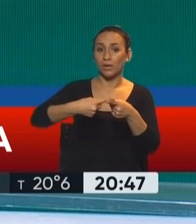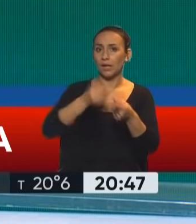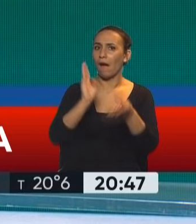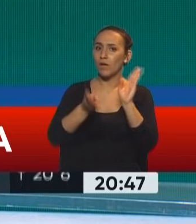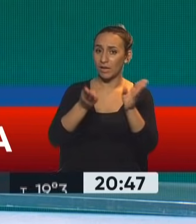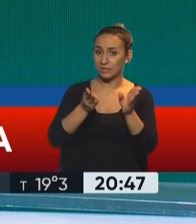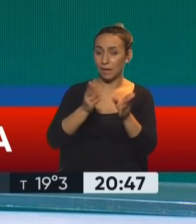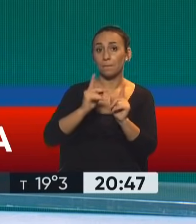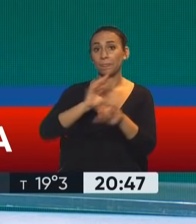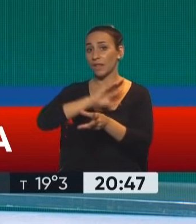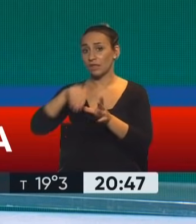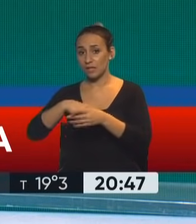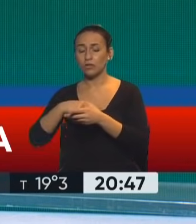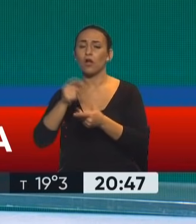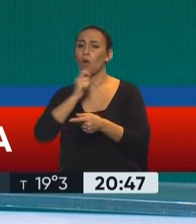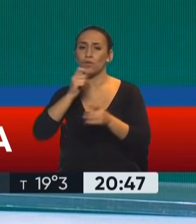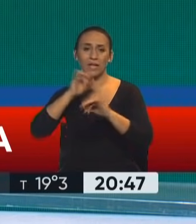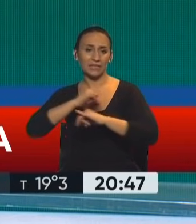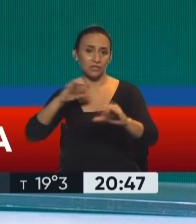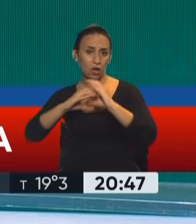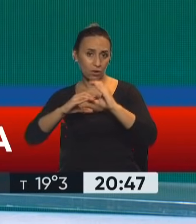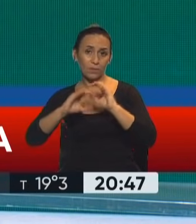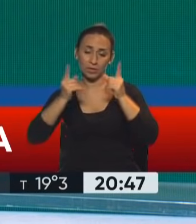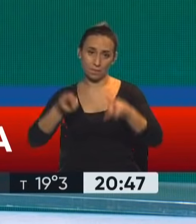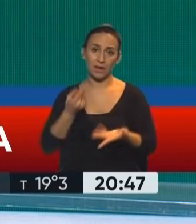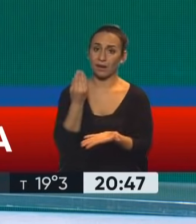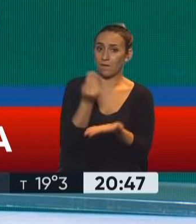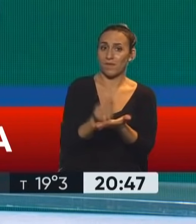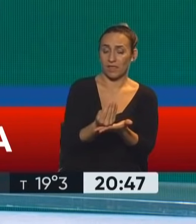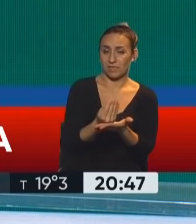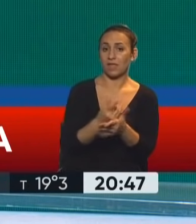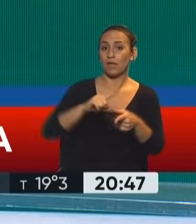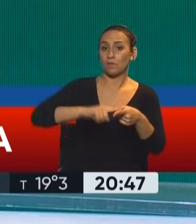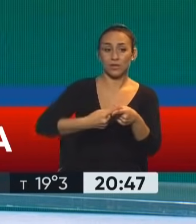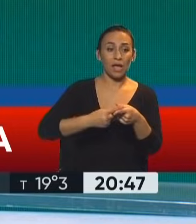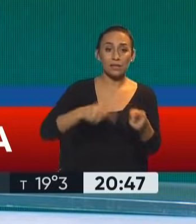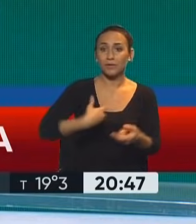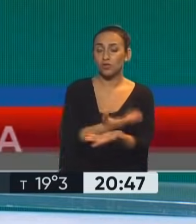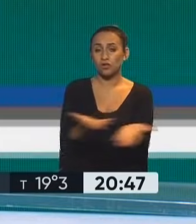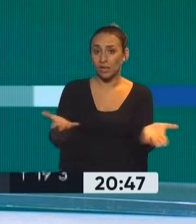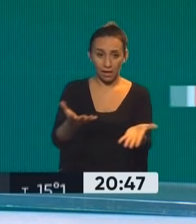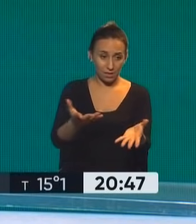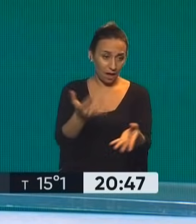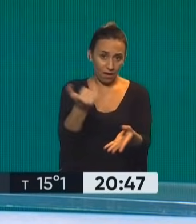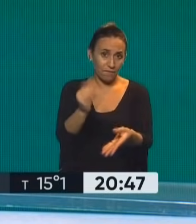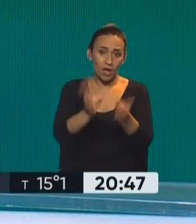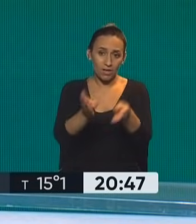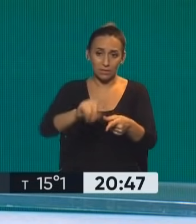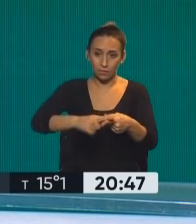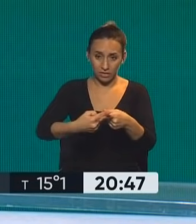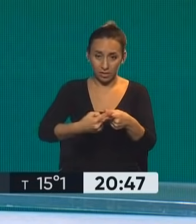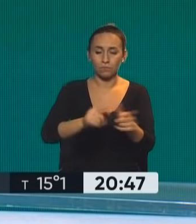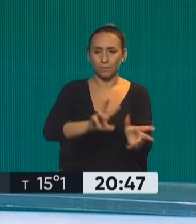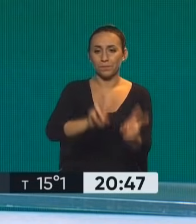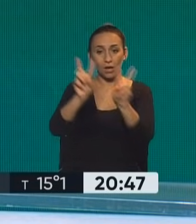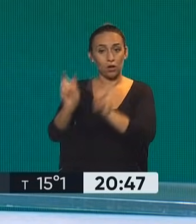los medios de comunicación, está también en los referentes de la política y está en la sociedad, ¿no? Porque, ¿por qué negarlo? Vamos a otro